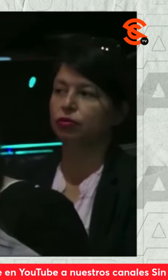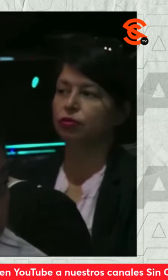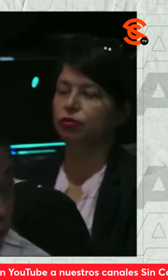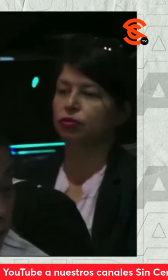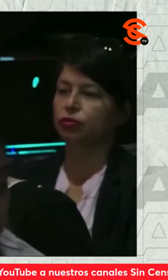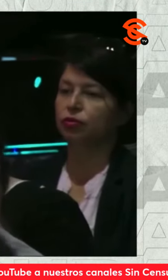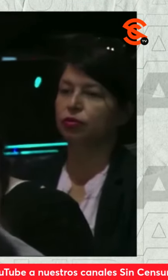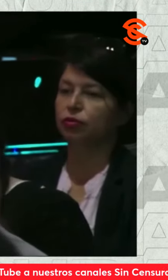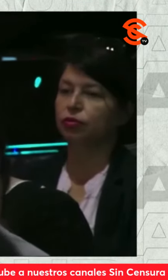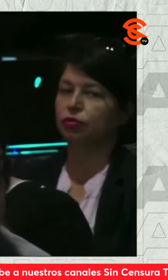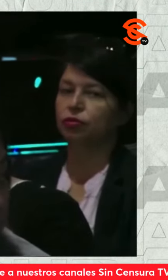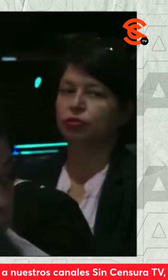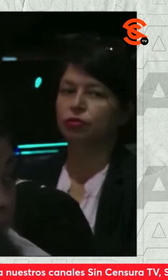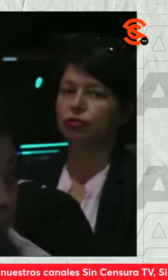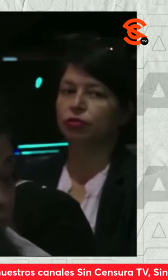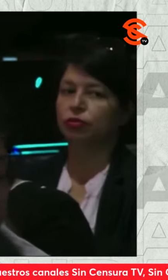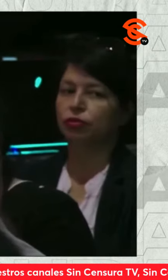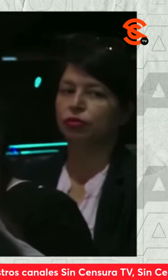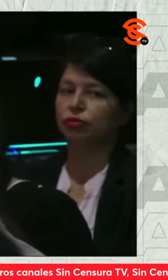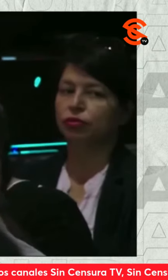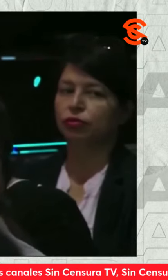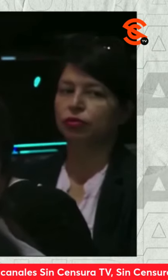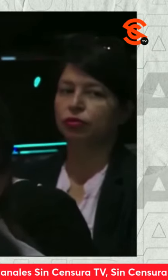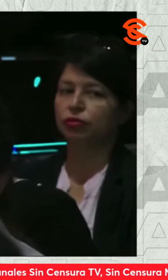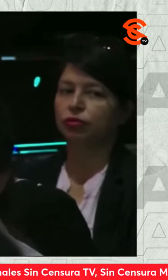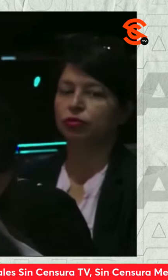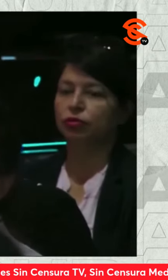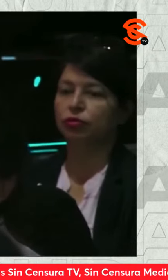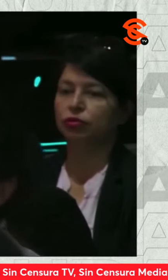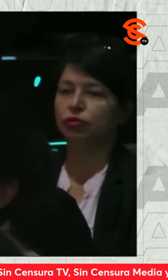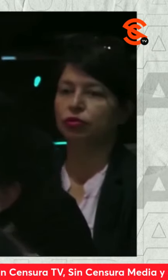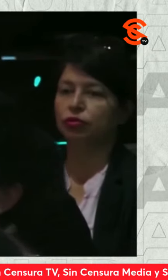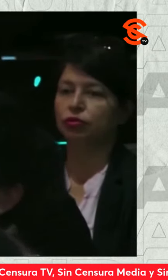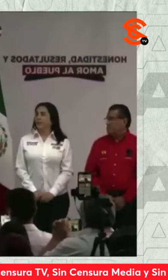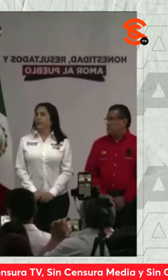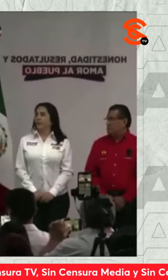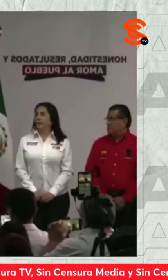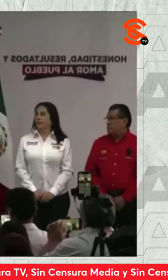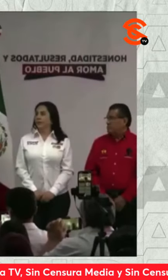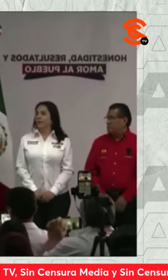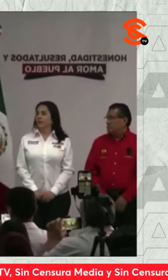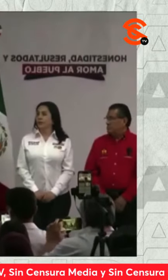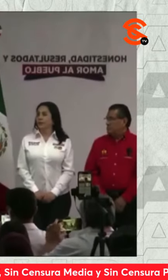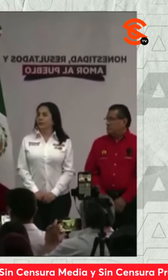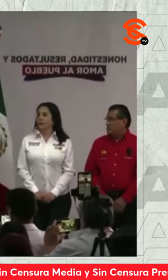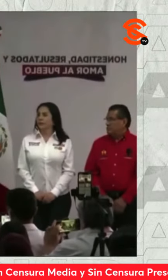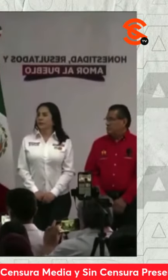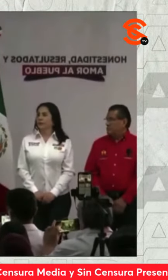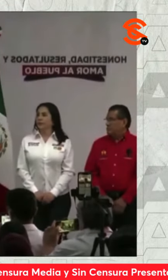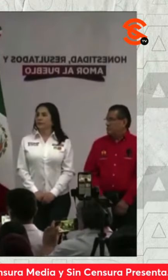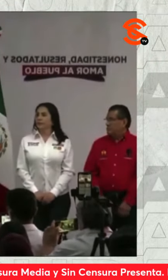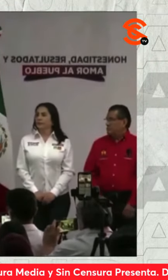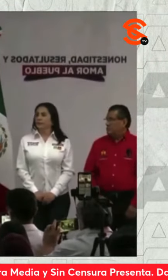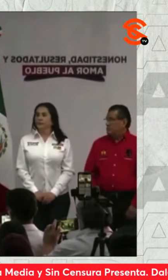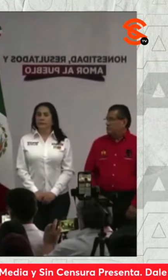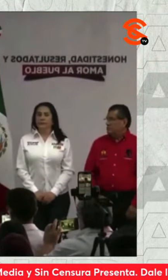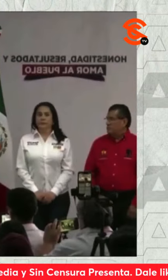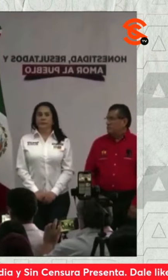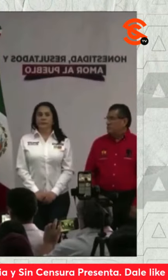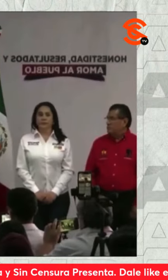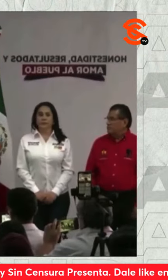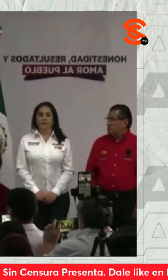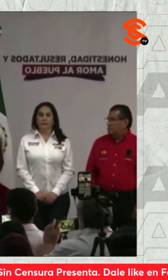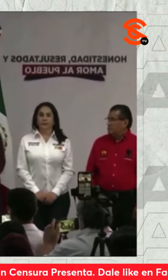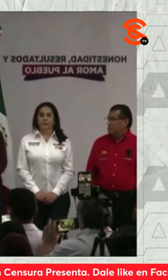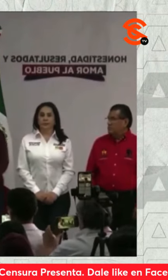respecto por favor creo que emitieron otro comunicado hoy no que eh la sir emitió